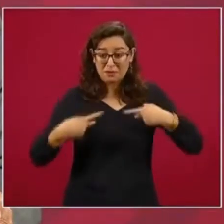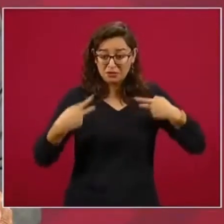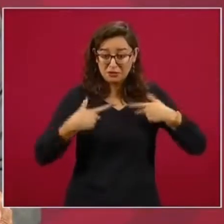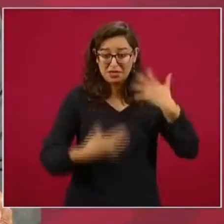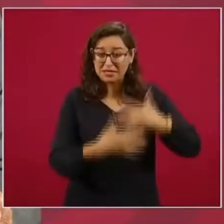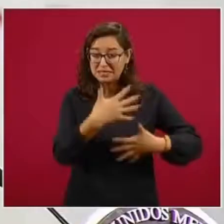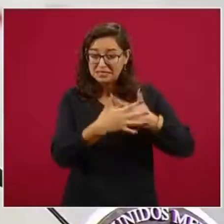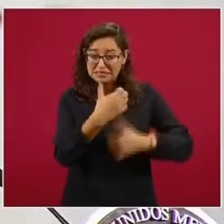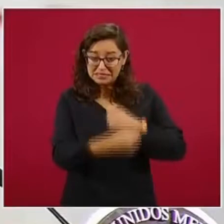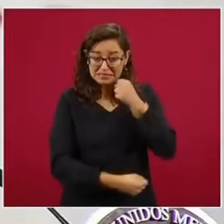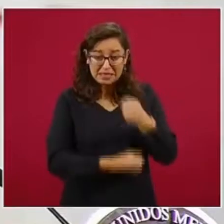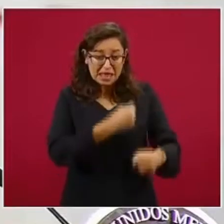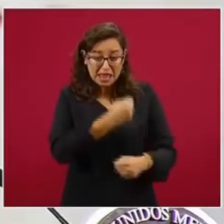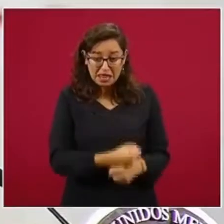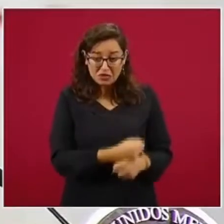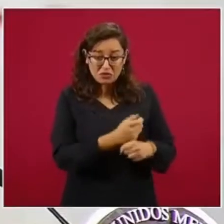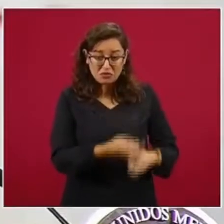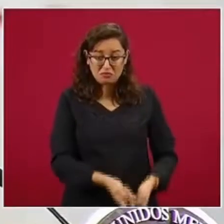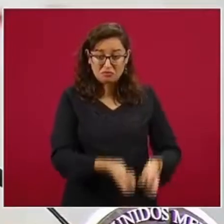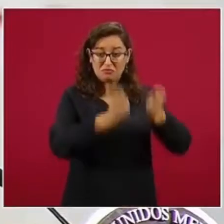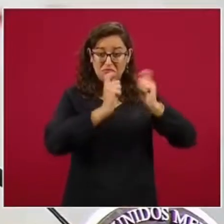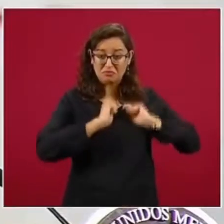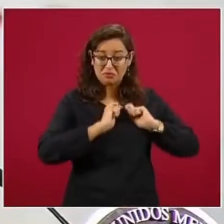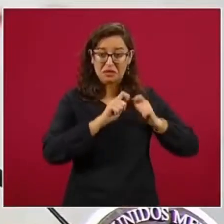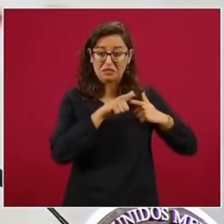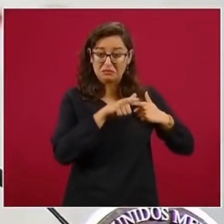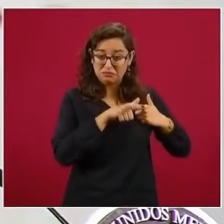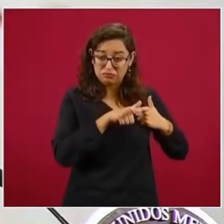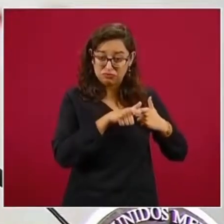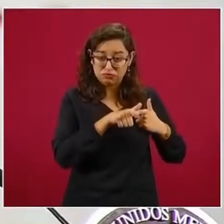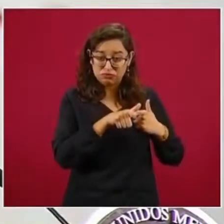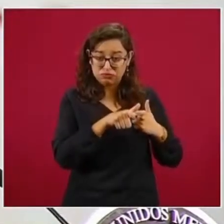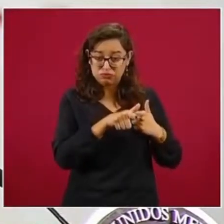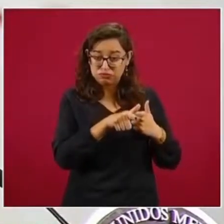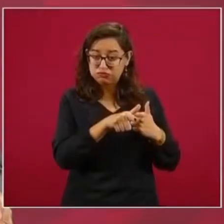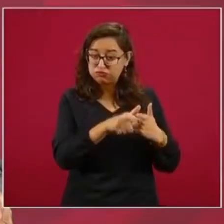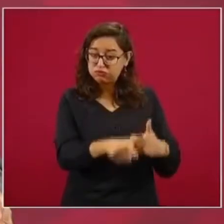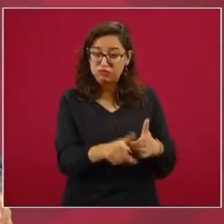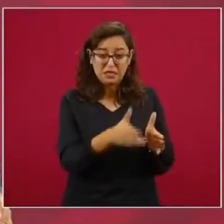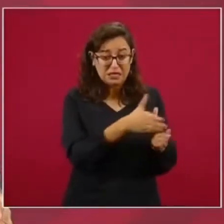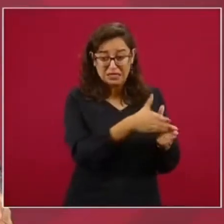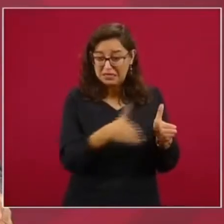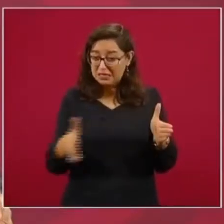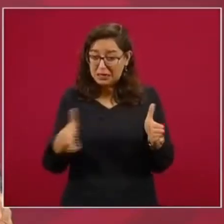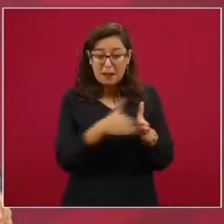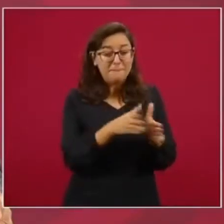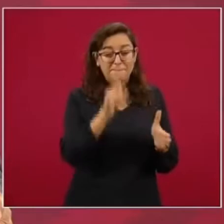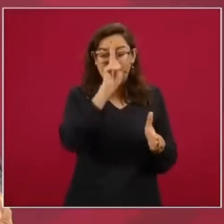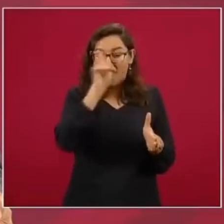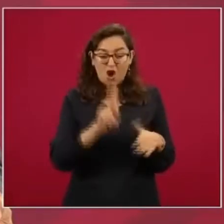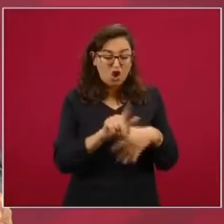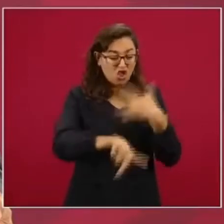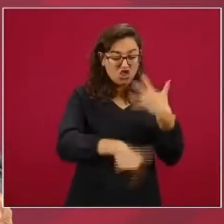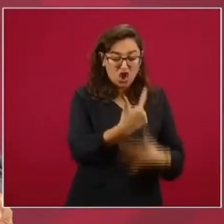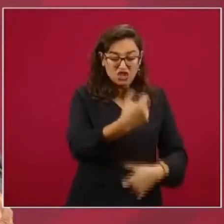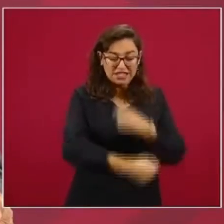cargo y que permaneció durante el periodo de más corrupción en la historia de